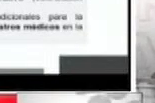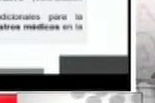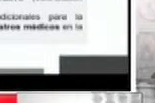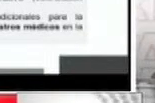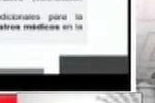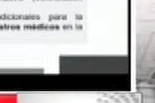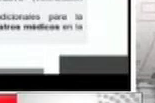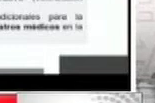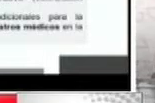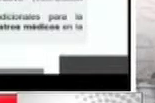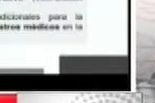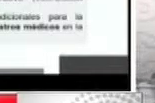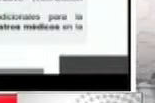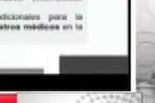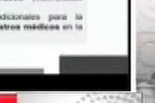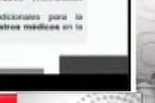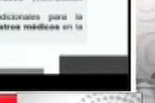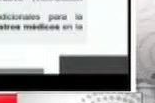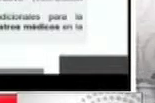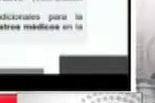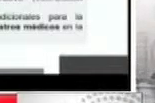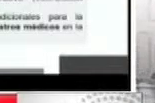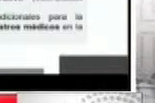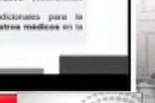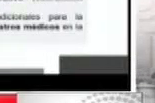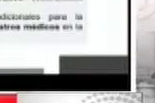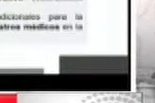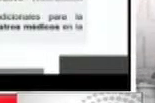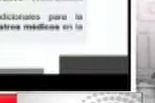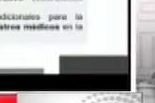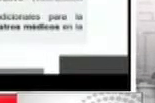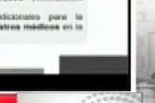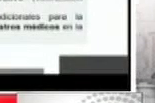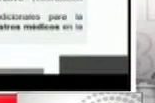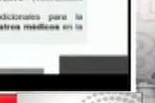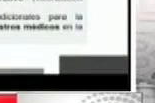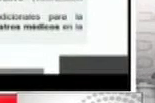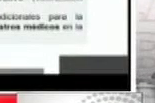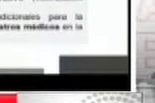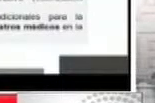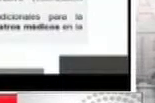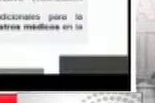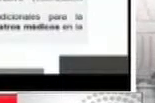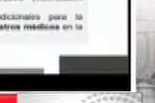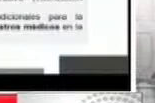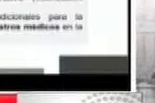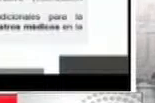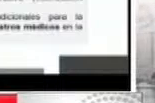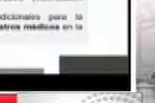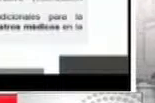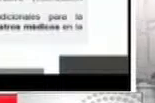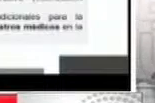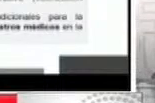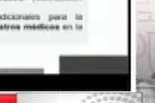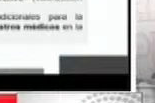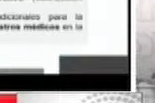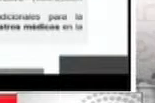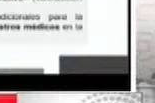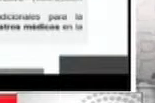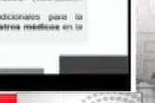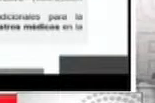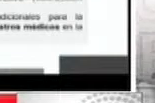¿no? El incremento del presupuesto igual en el 2022,